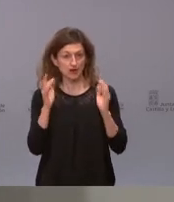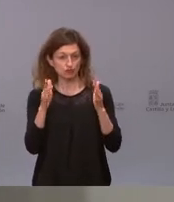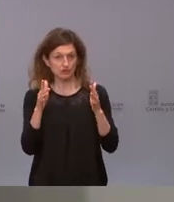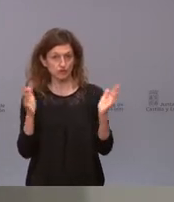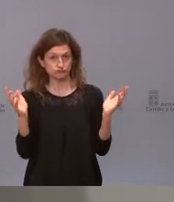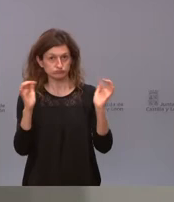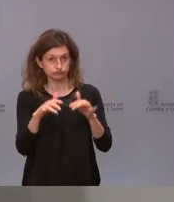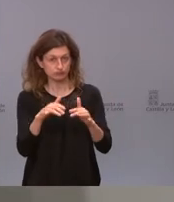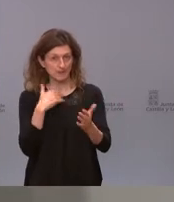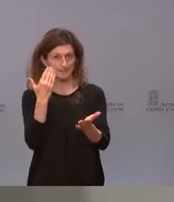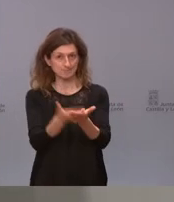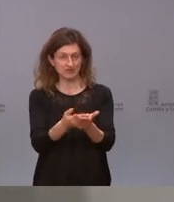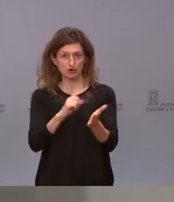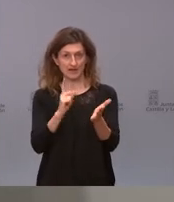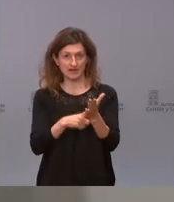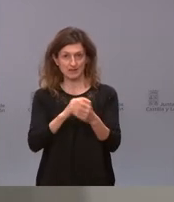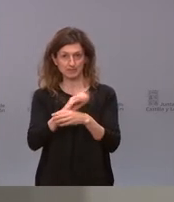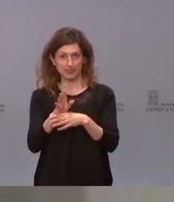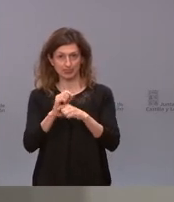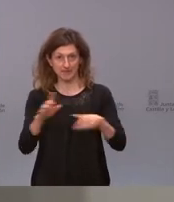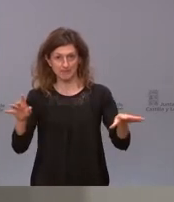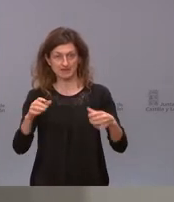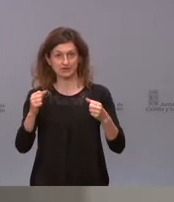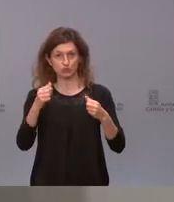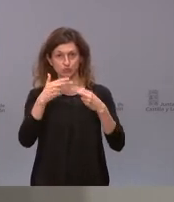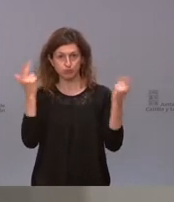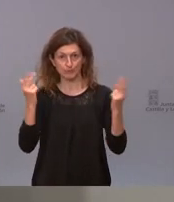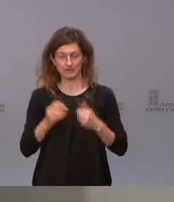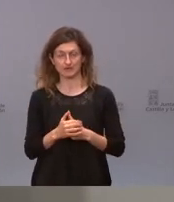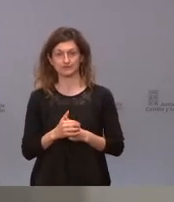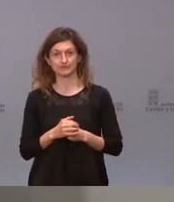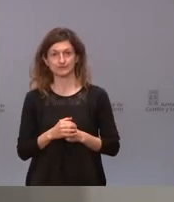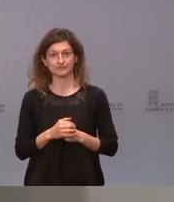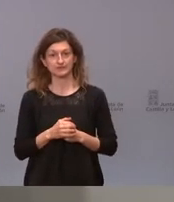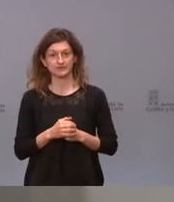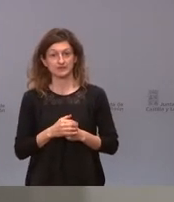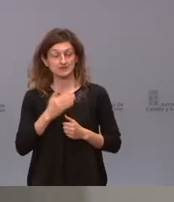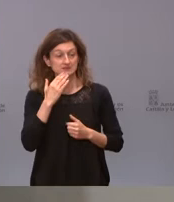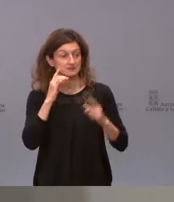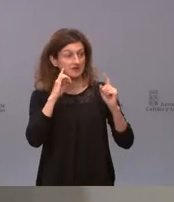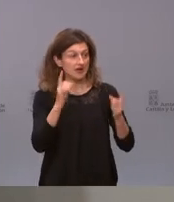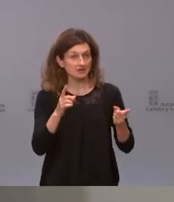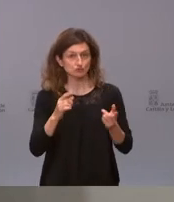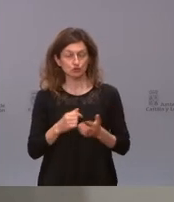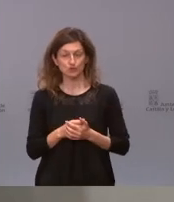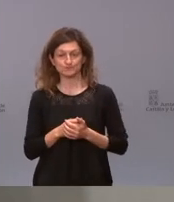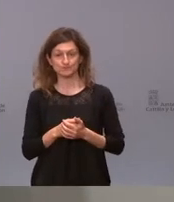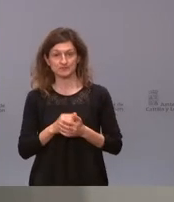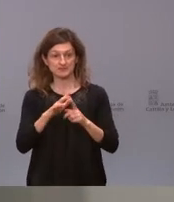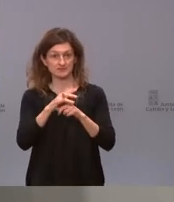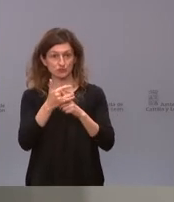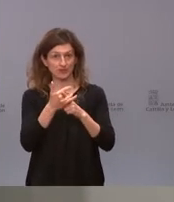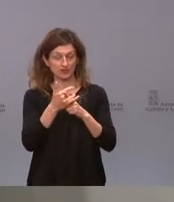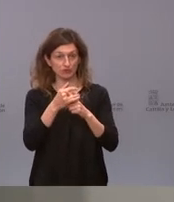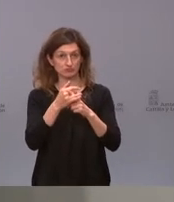he pedido una ley de pandemias una ley de salud pública que nos permitiera en el caso de que siguiéramos en una situación epidemiológica